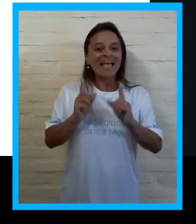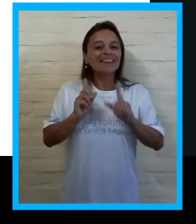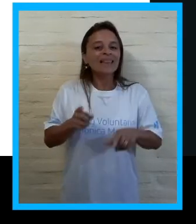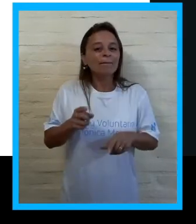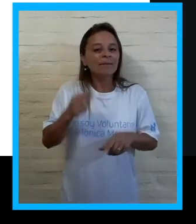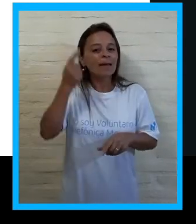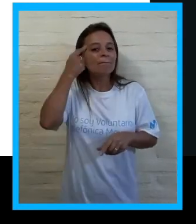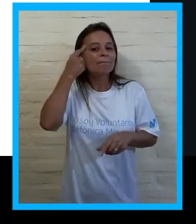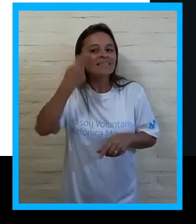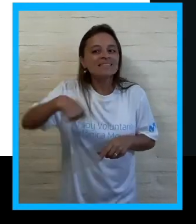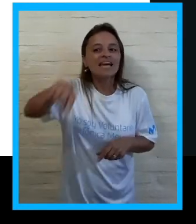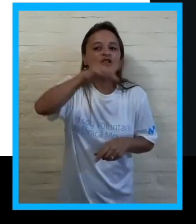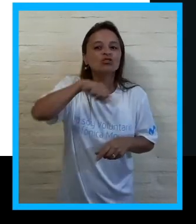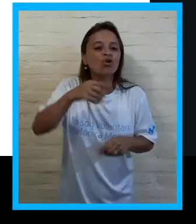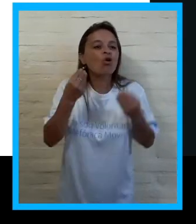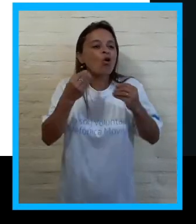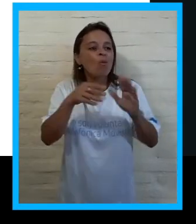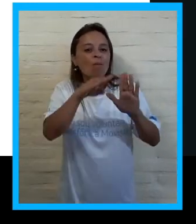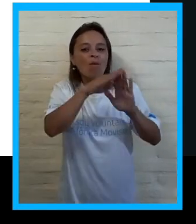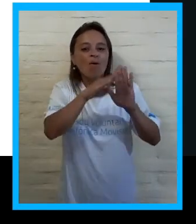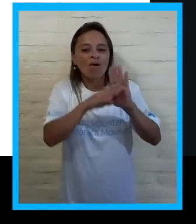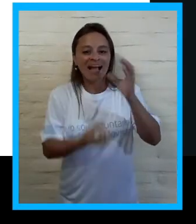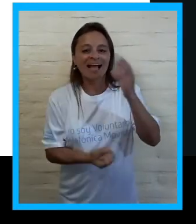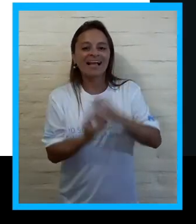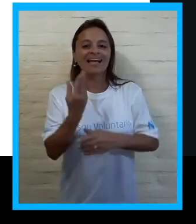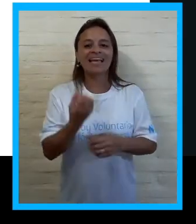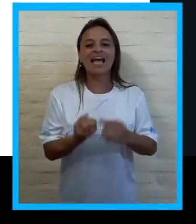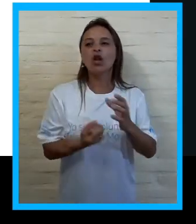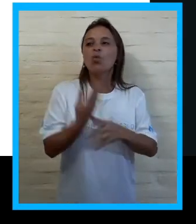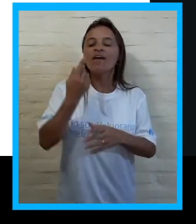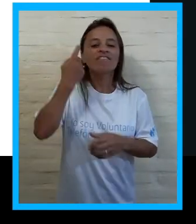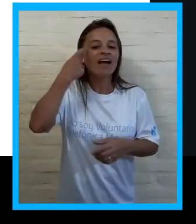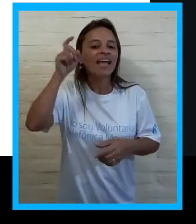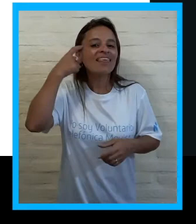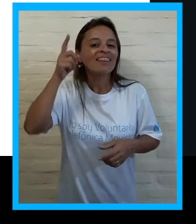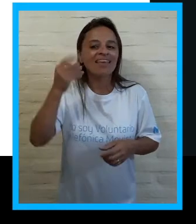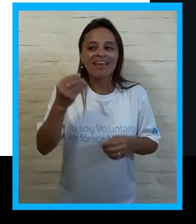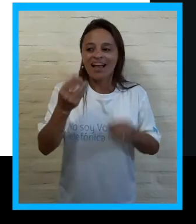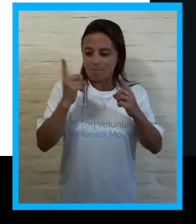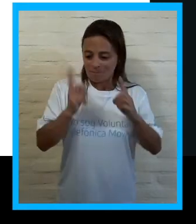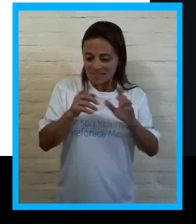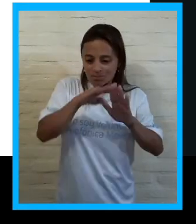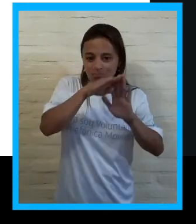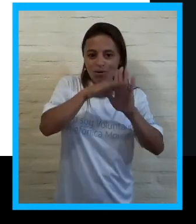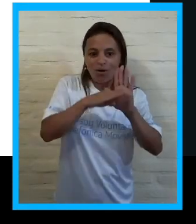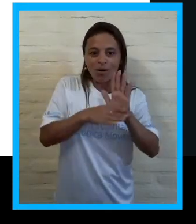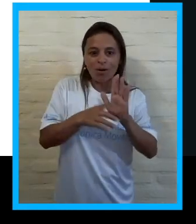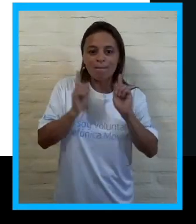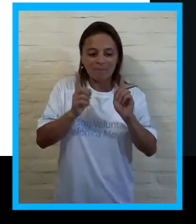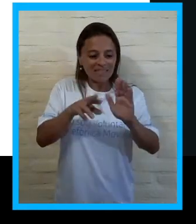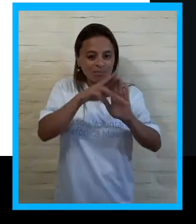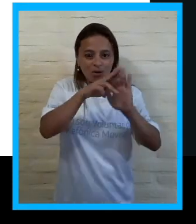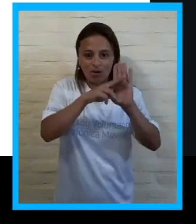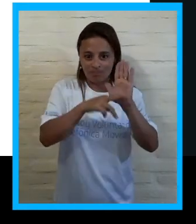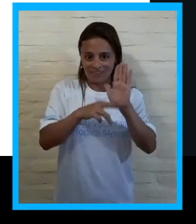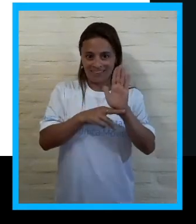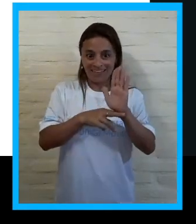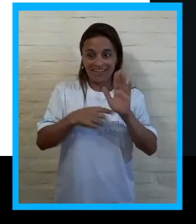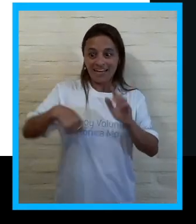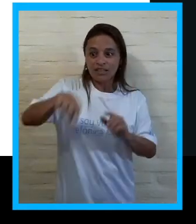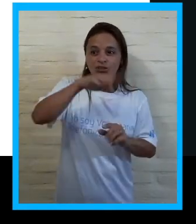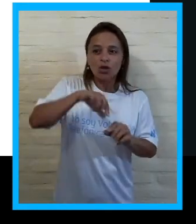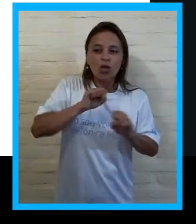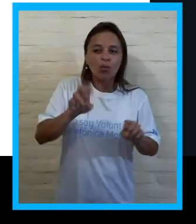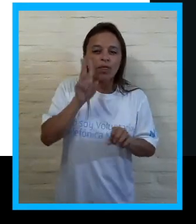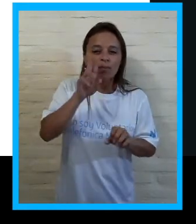a reutilizar esos pasos creando nuevas instrucciones que representen secuencias de otras instrucciones. Cuando